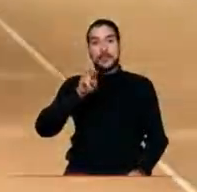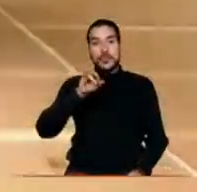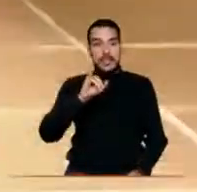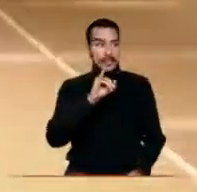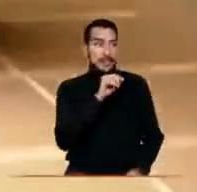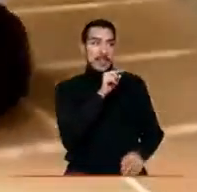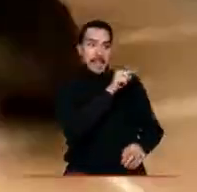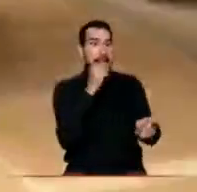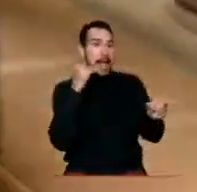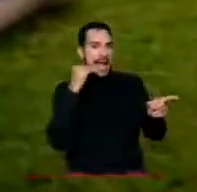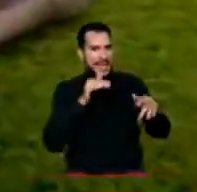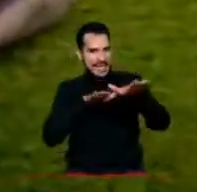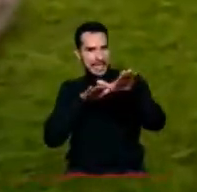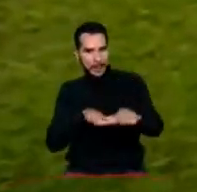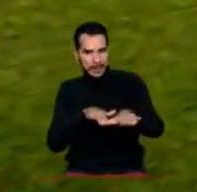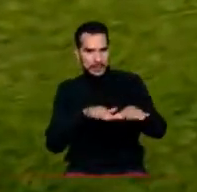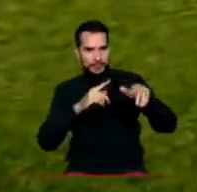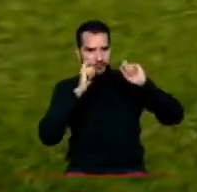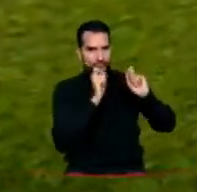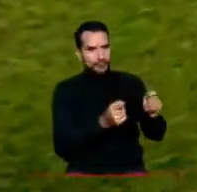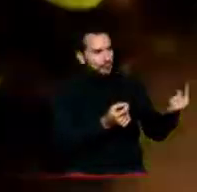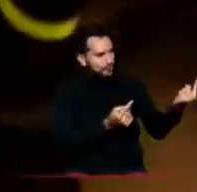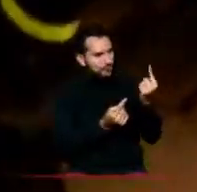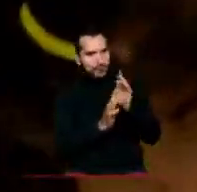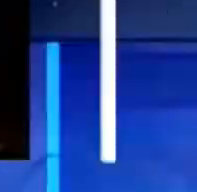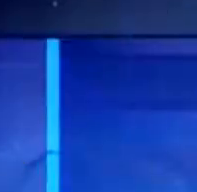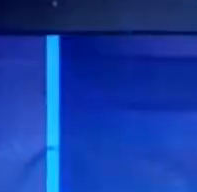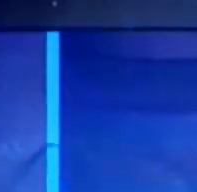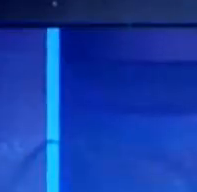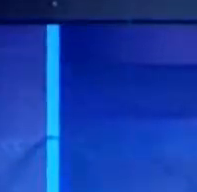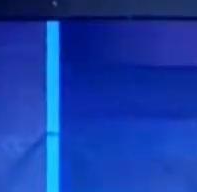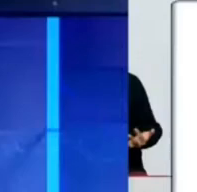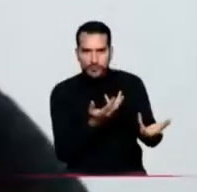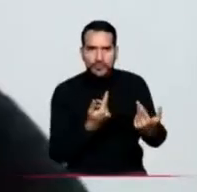personas que están afectadas por esta situación.